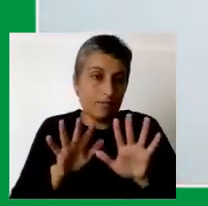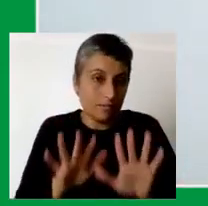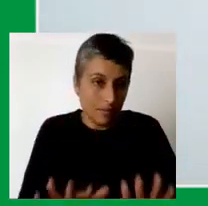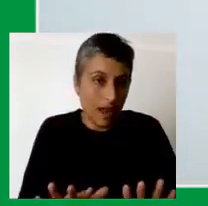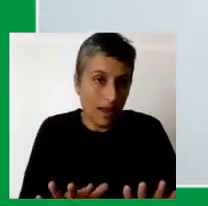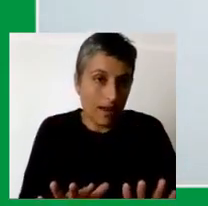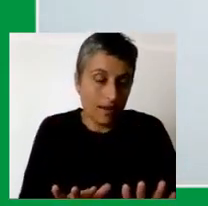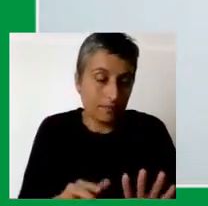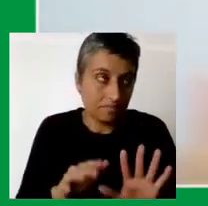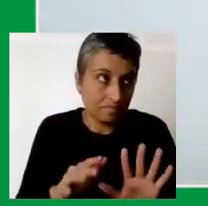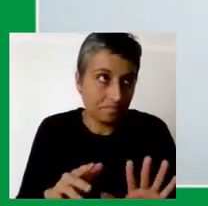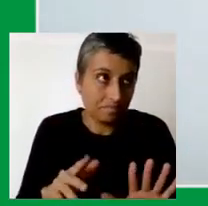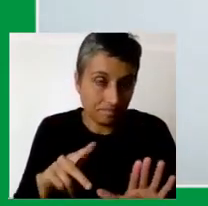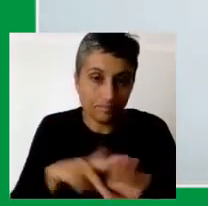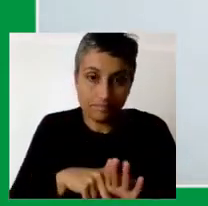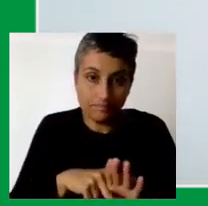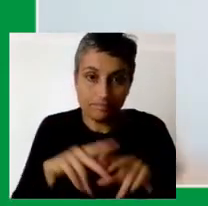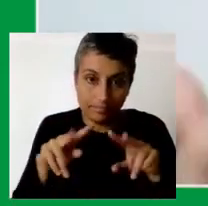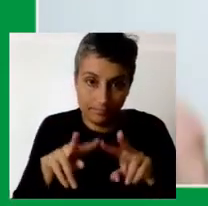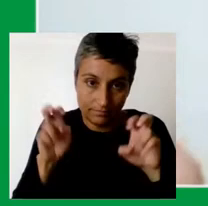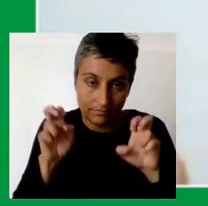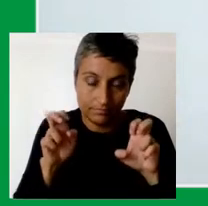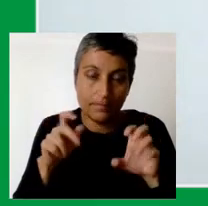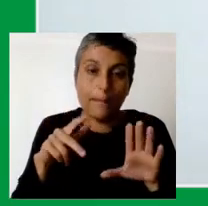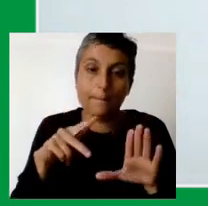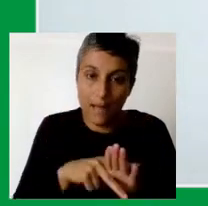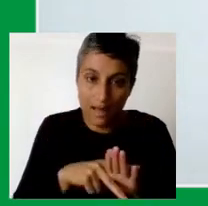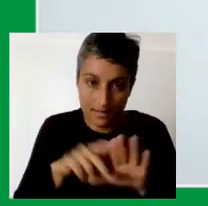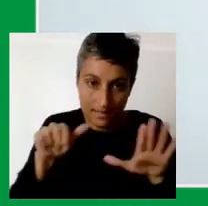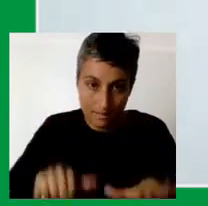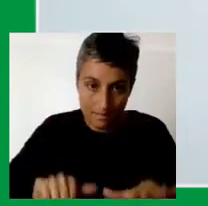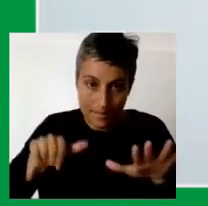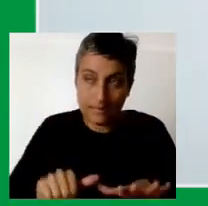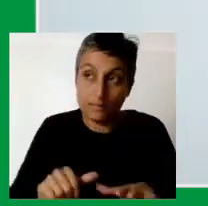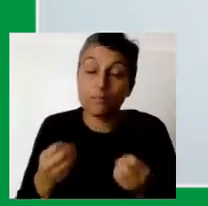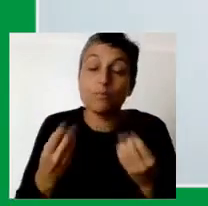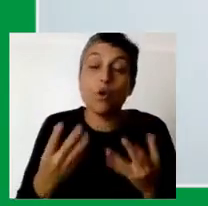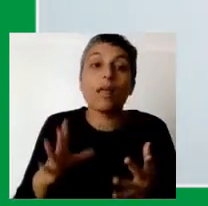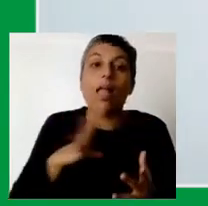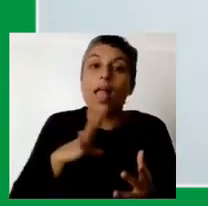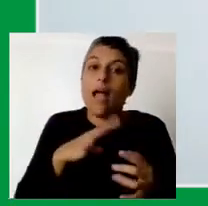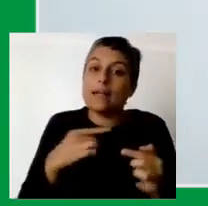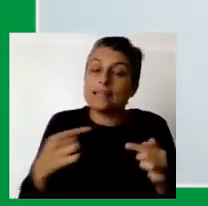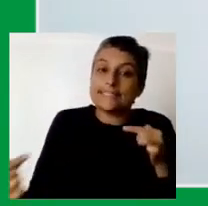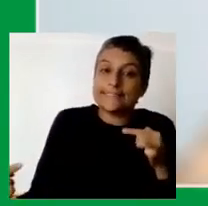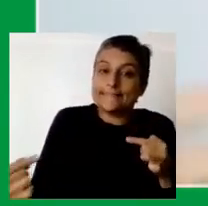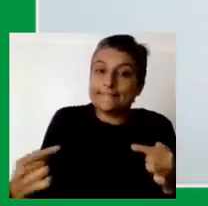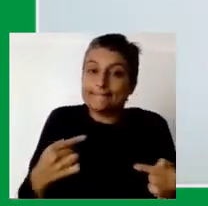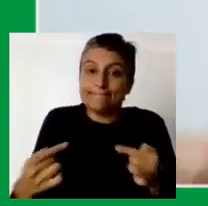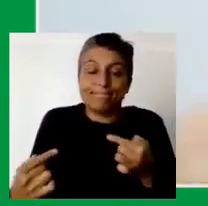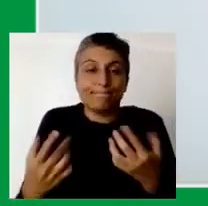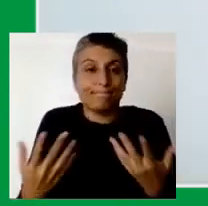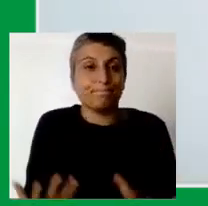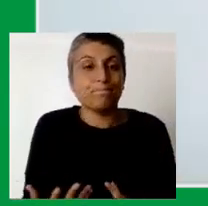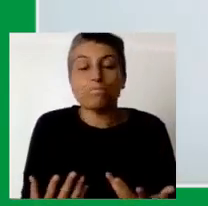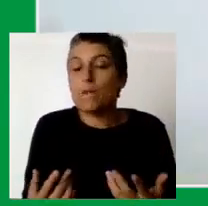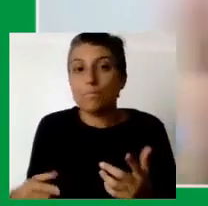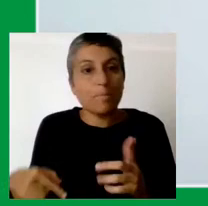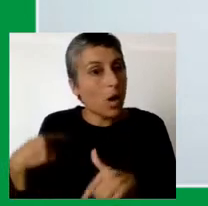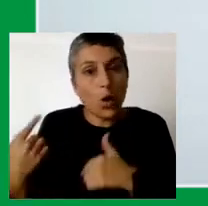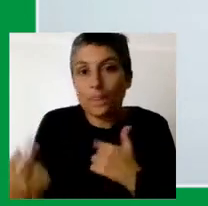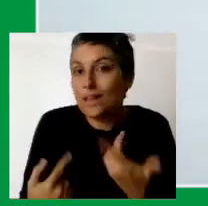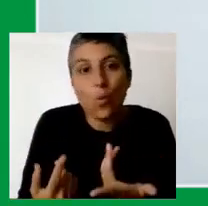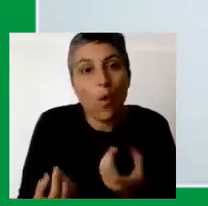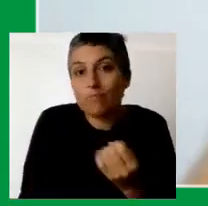durante 6 meses. Son las tensiones. Como decía, es una tendencia que va a seguir, no va a parar,